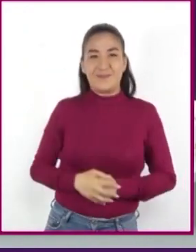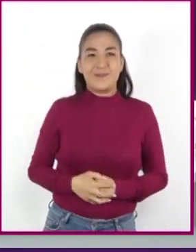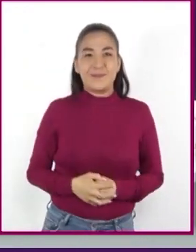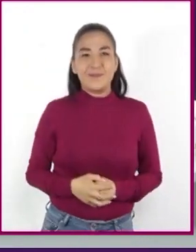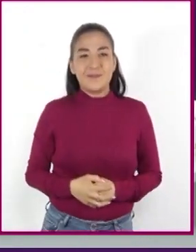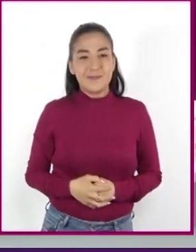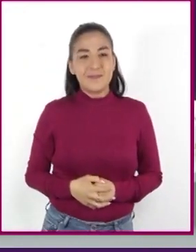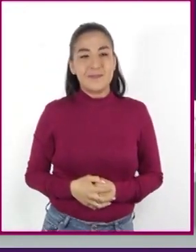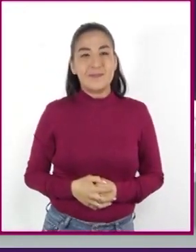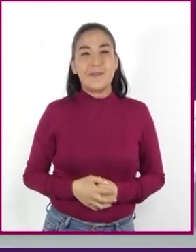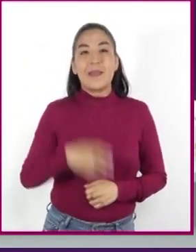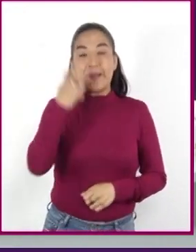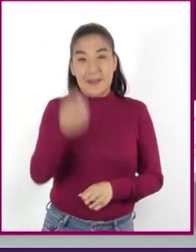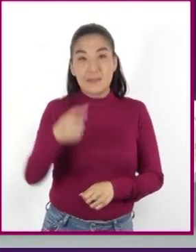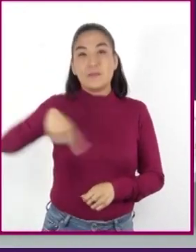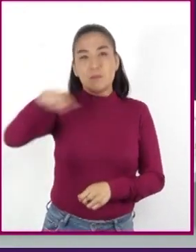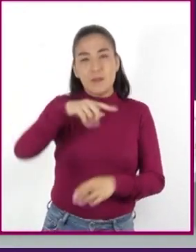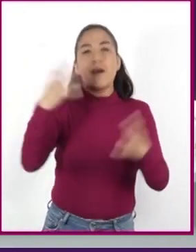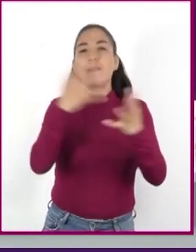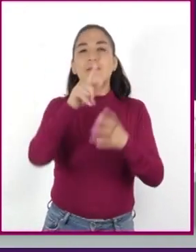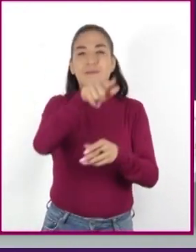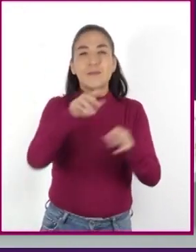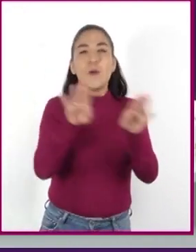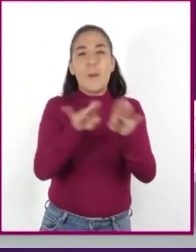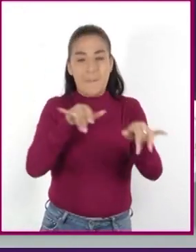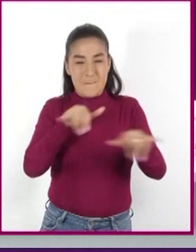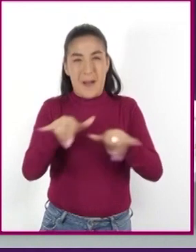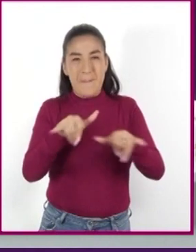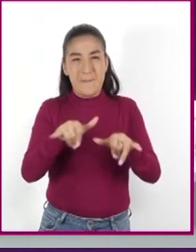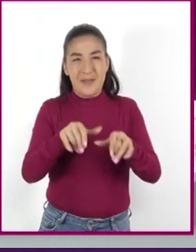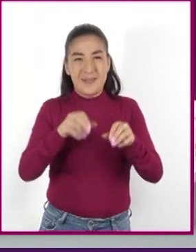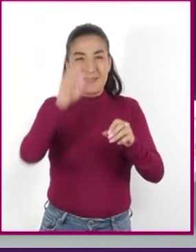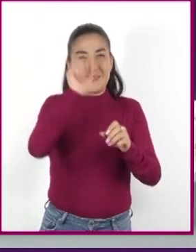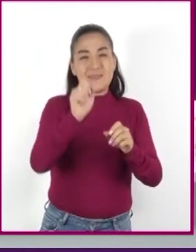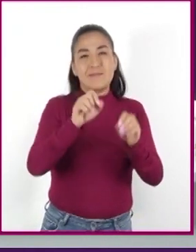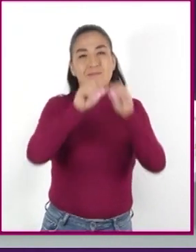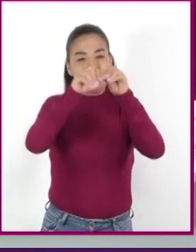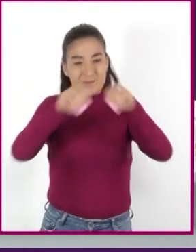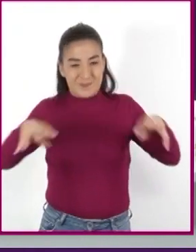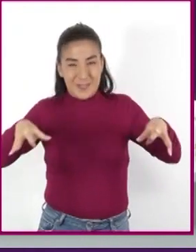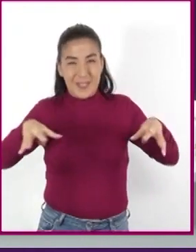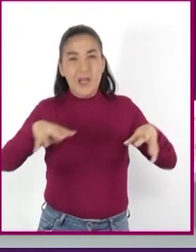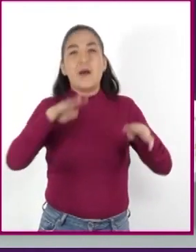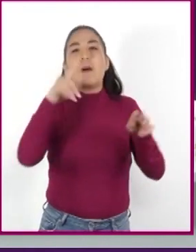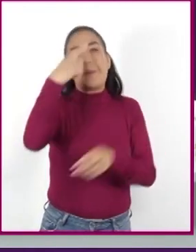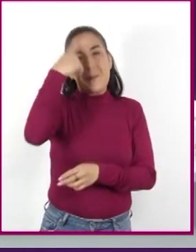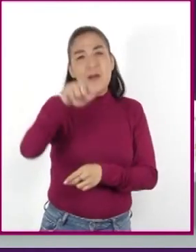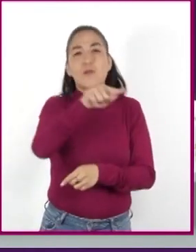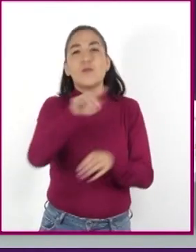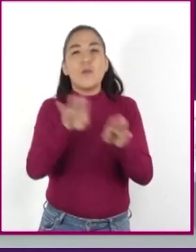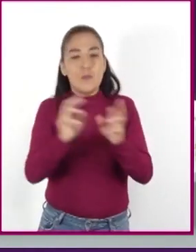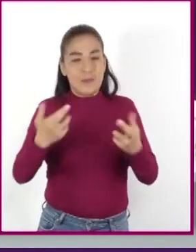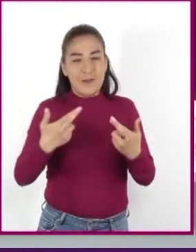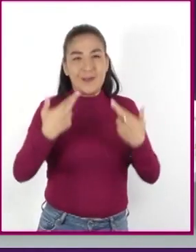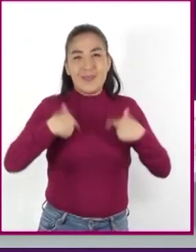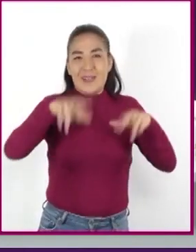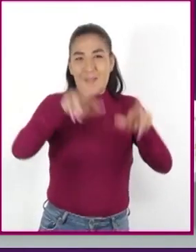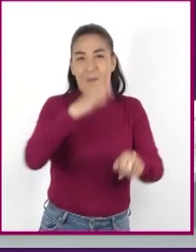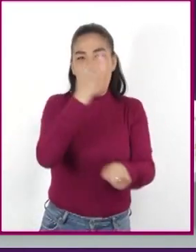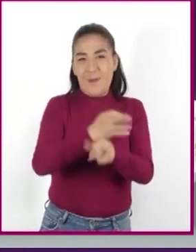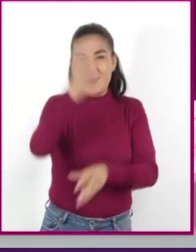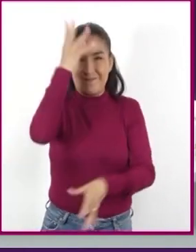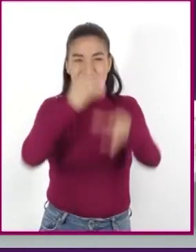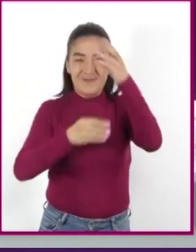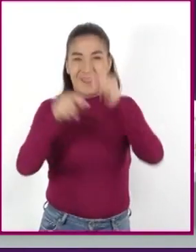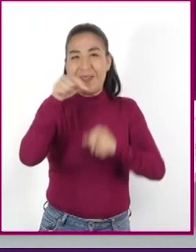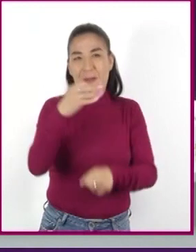Es momento de que elaboren un mapa conceptual o un cuadro sinóptico, donde expresen lo aprendido en la sesión de